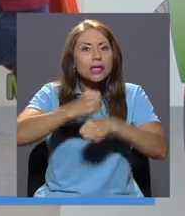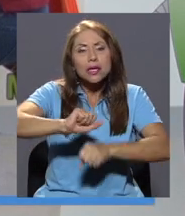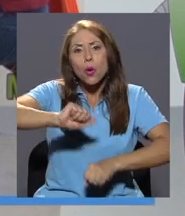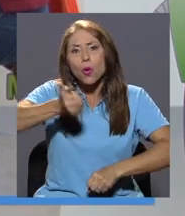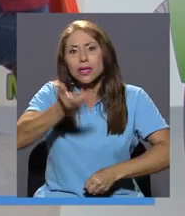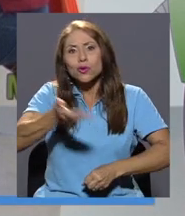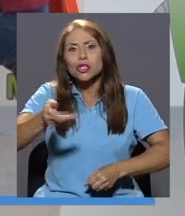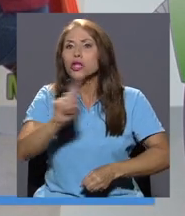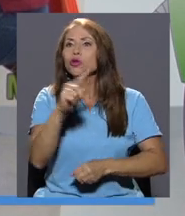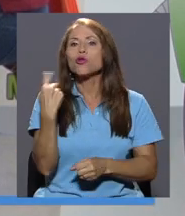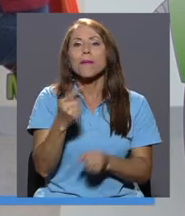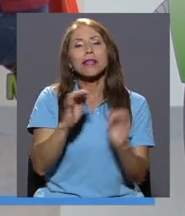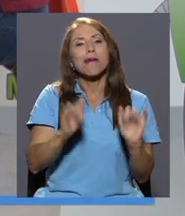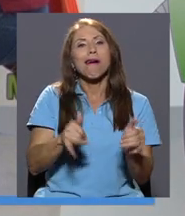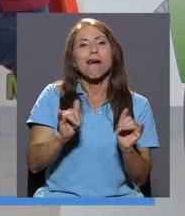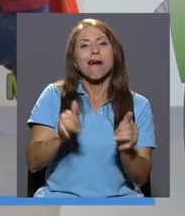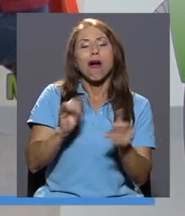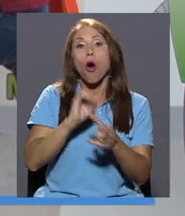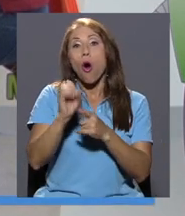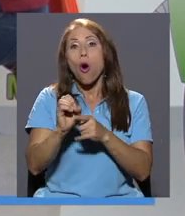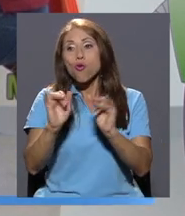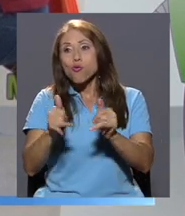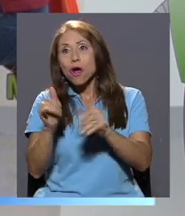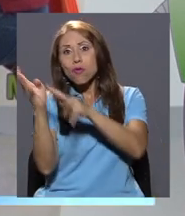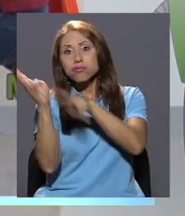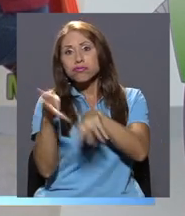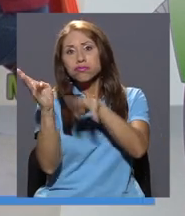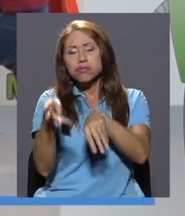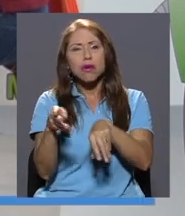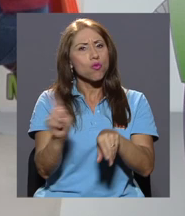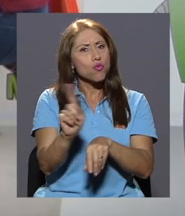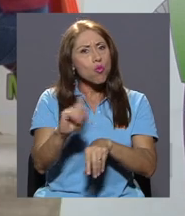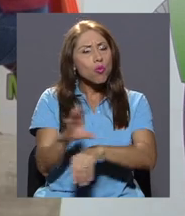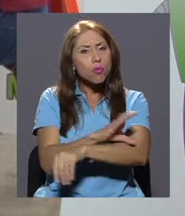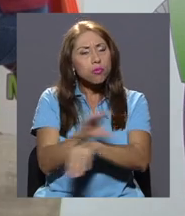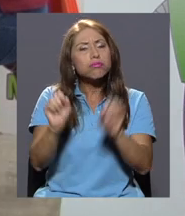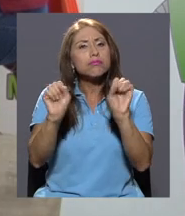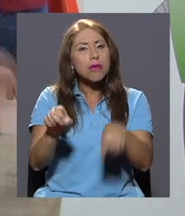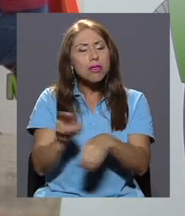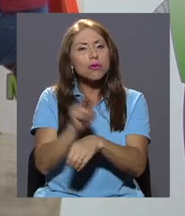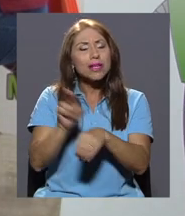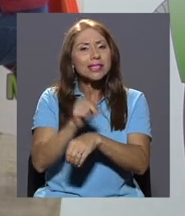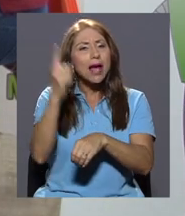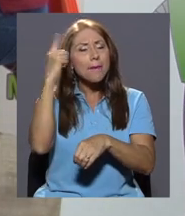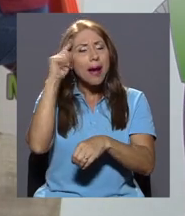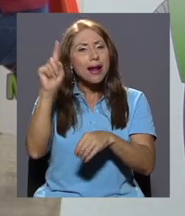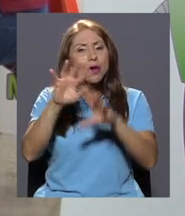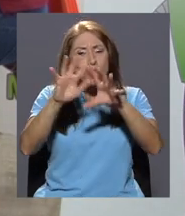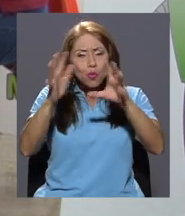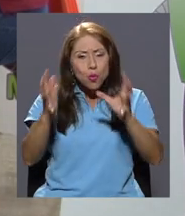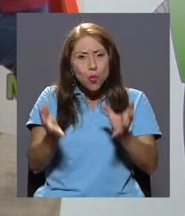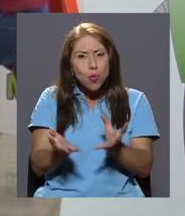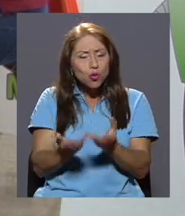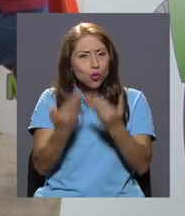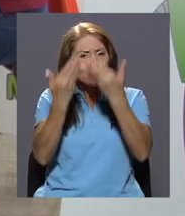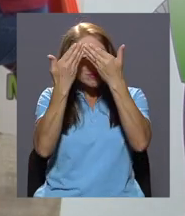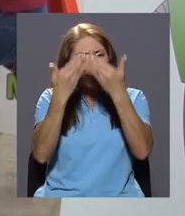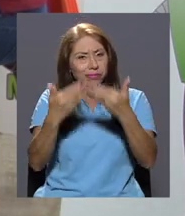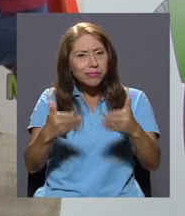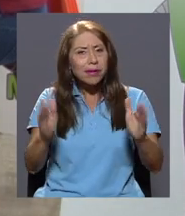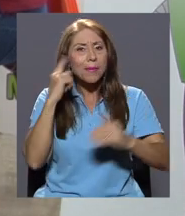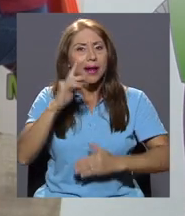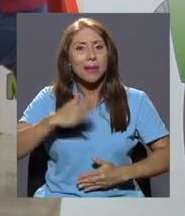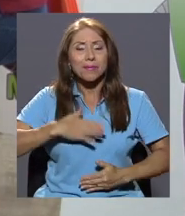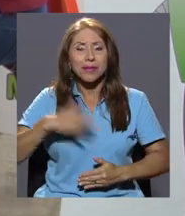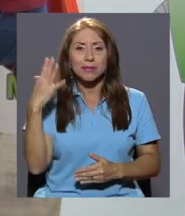solo jugar y descargar un juego, ¿verdad? Sino que pueden utilizarla para abrir su mundo, ¿verdad? Y para mí